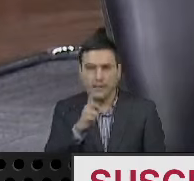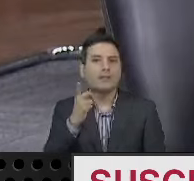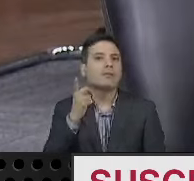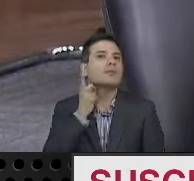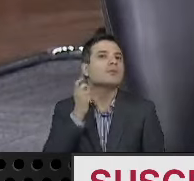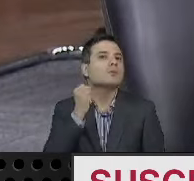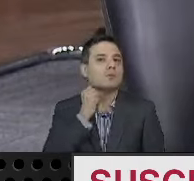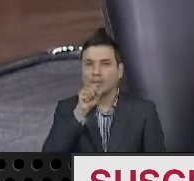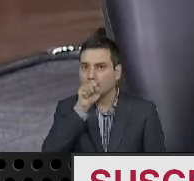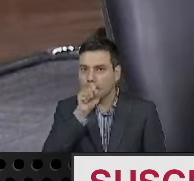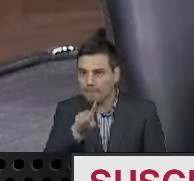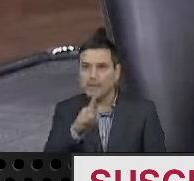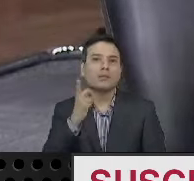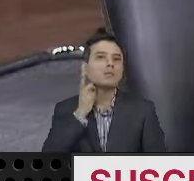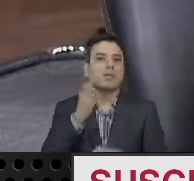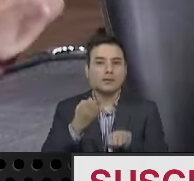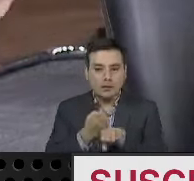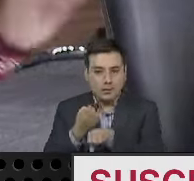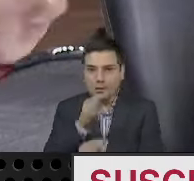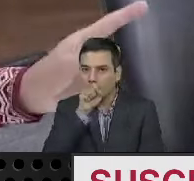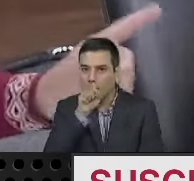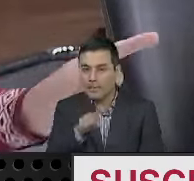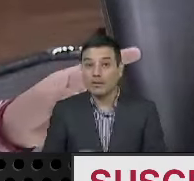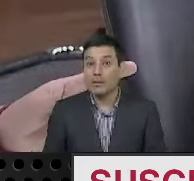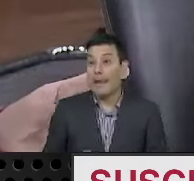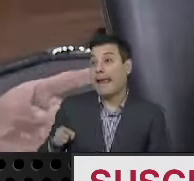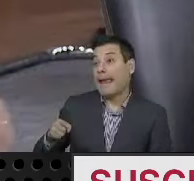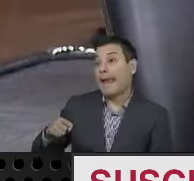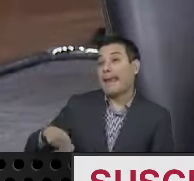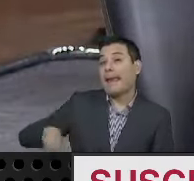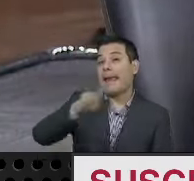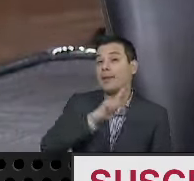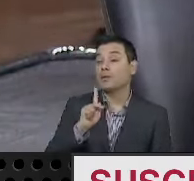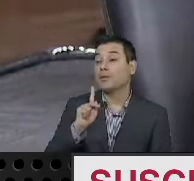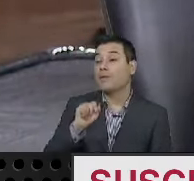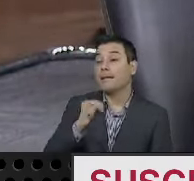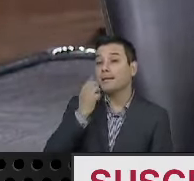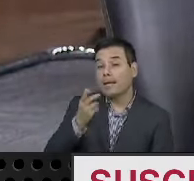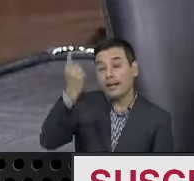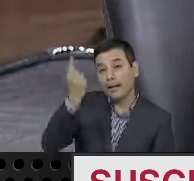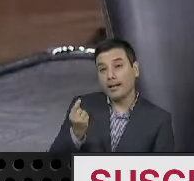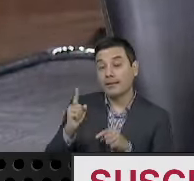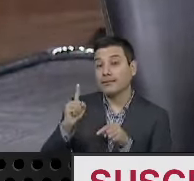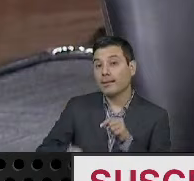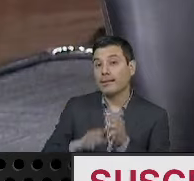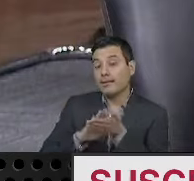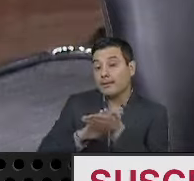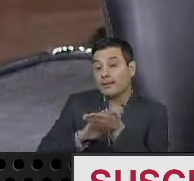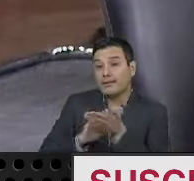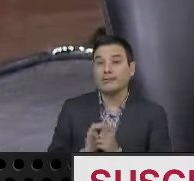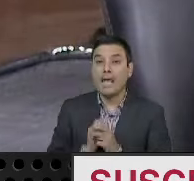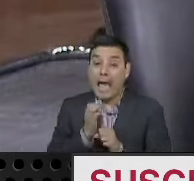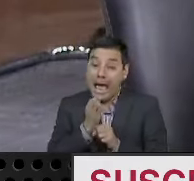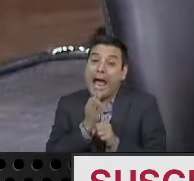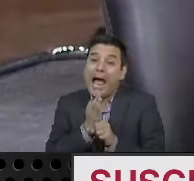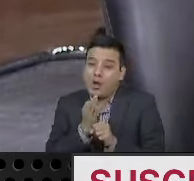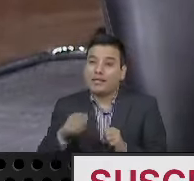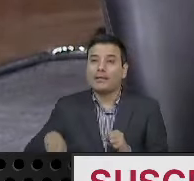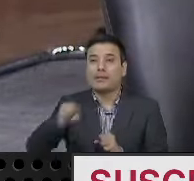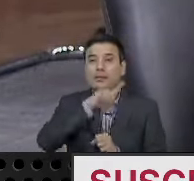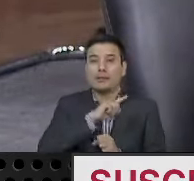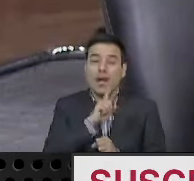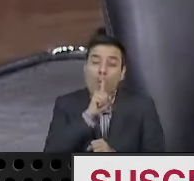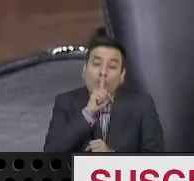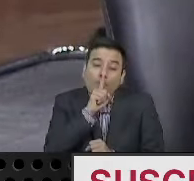cámaras y en las elecciones locales por lo que porque lo que ellos quieren es desaparecer estos programas sociales vienen ahorita con la piel de